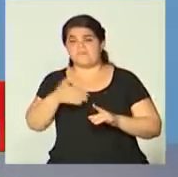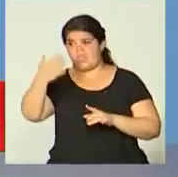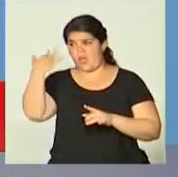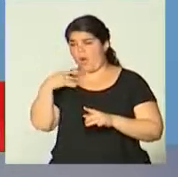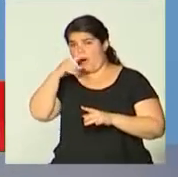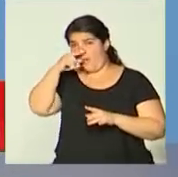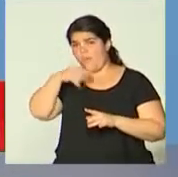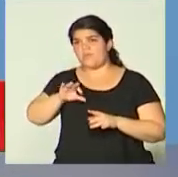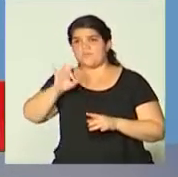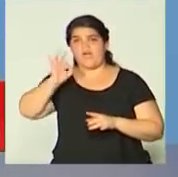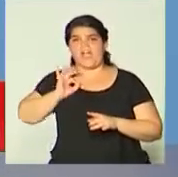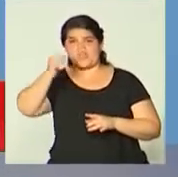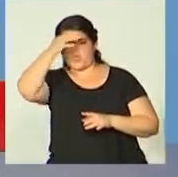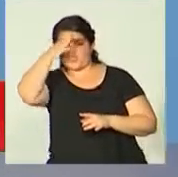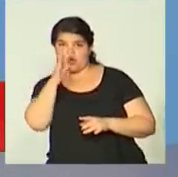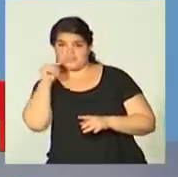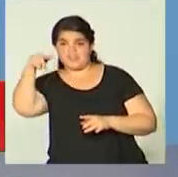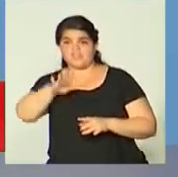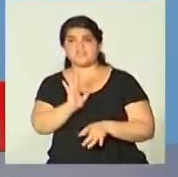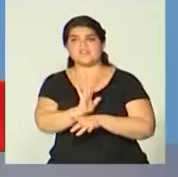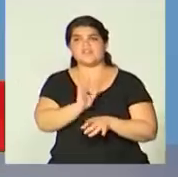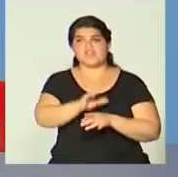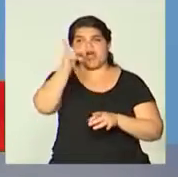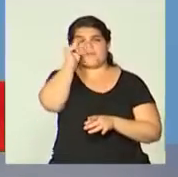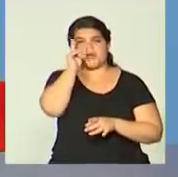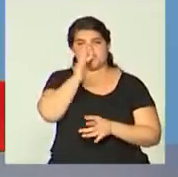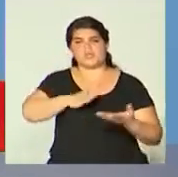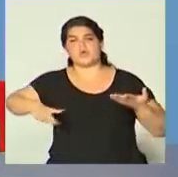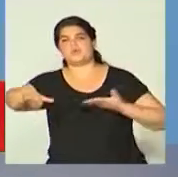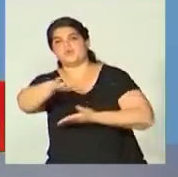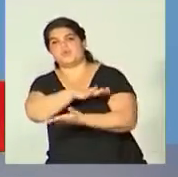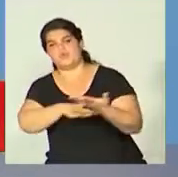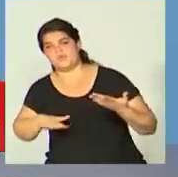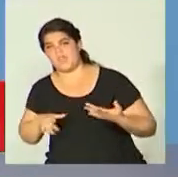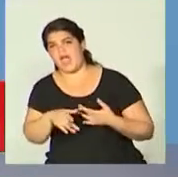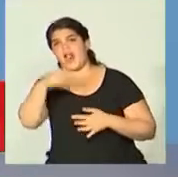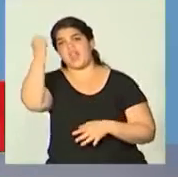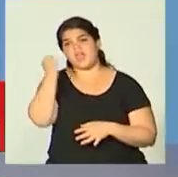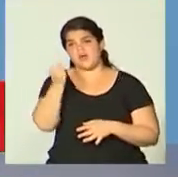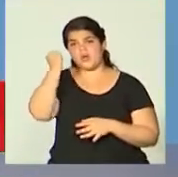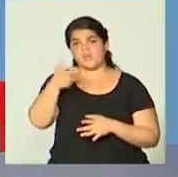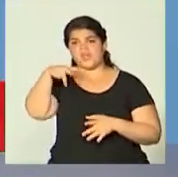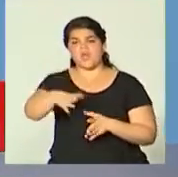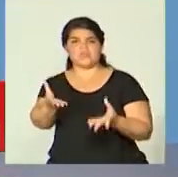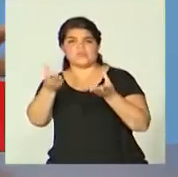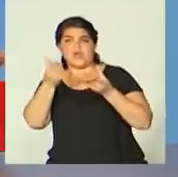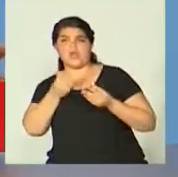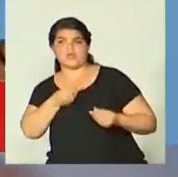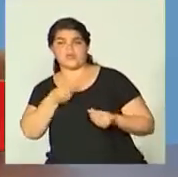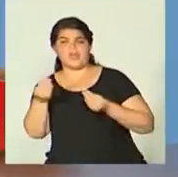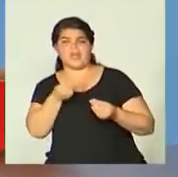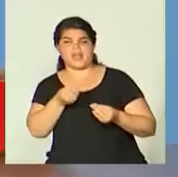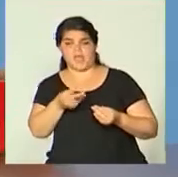tiempo los últimos doce años de un contexto político social económico que permitió por un lado digamos el rol